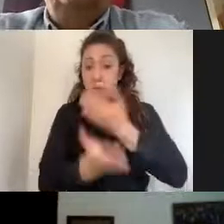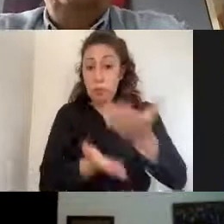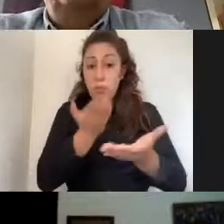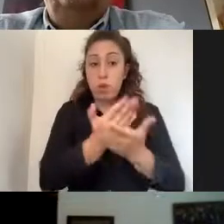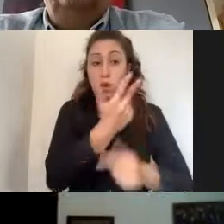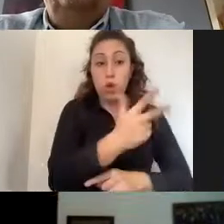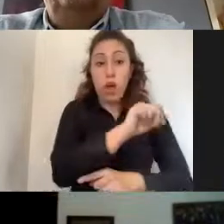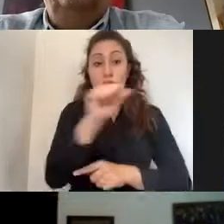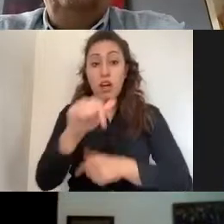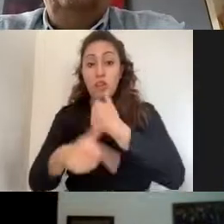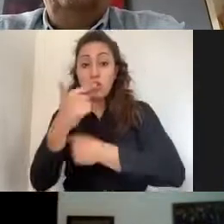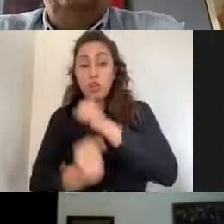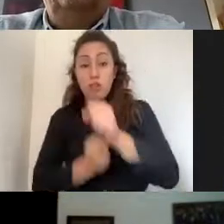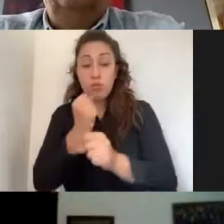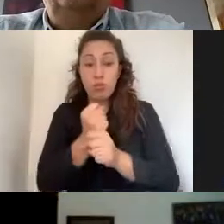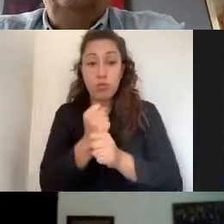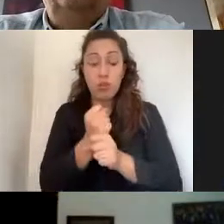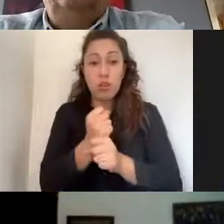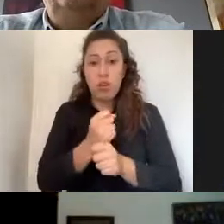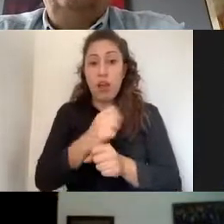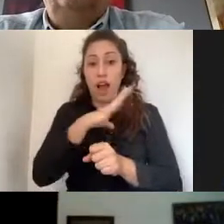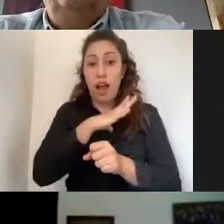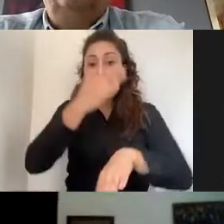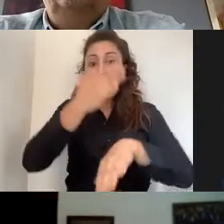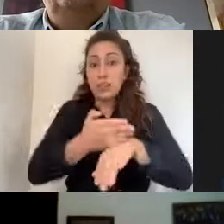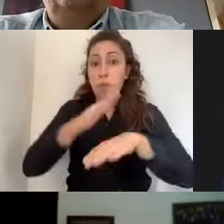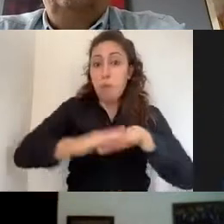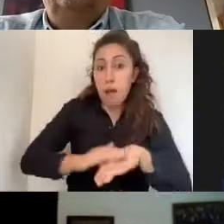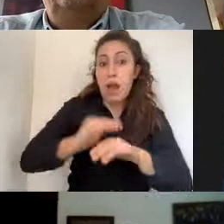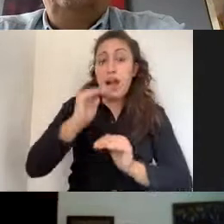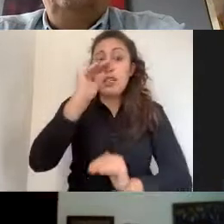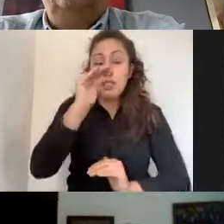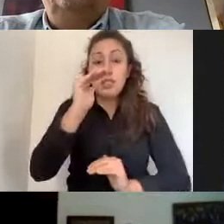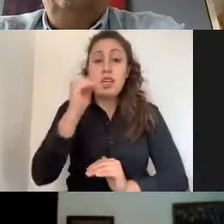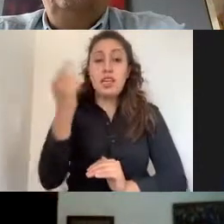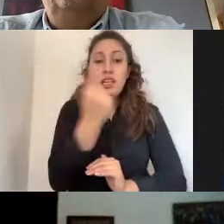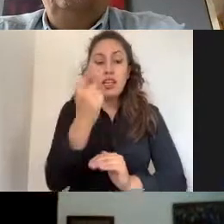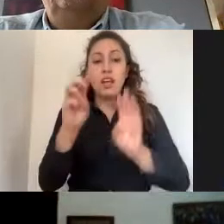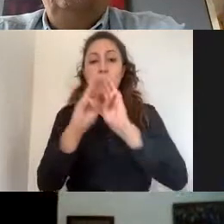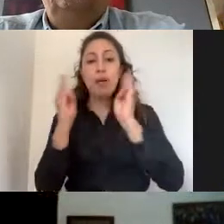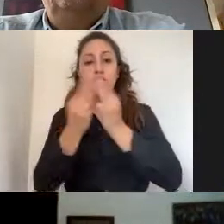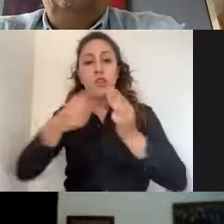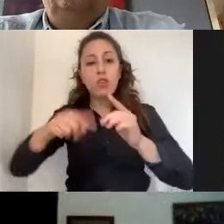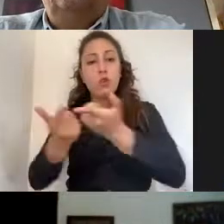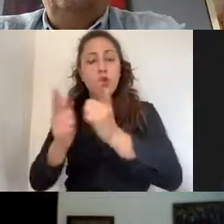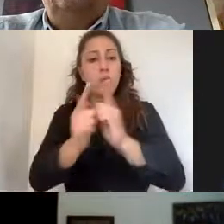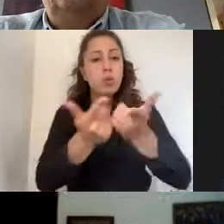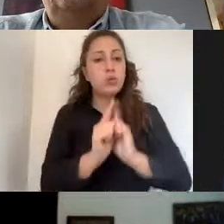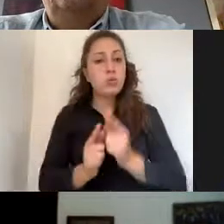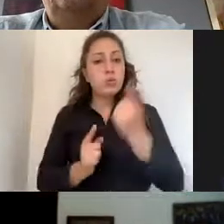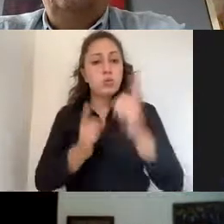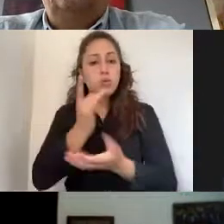a 12 años, es decir, una penalidad mayor que la delincuencia organizada. Si